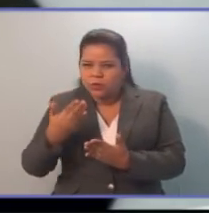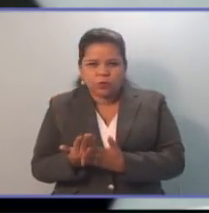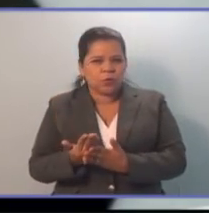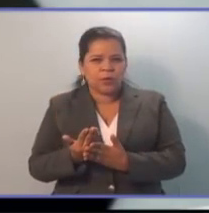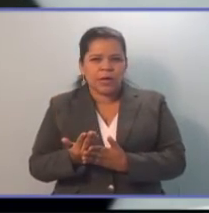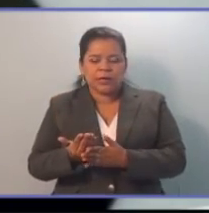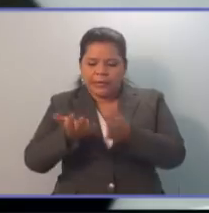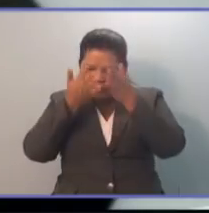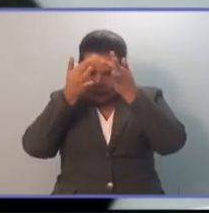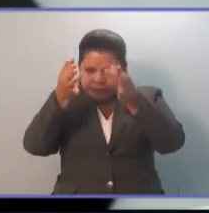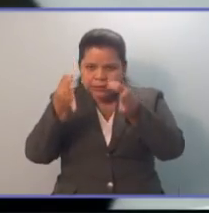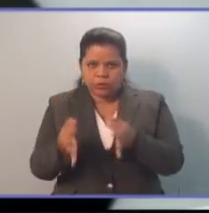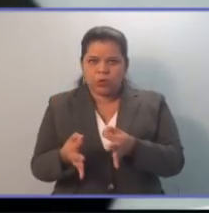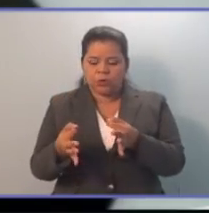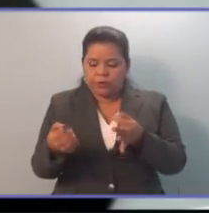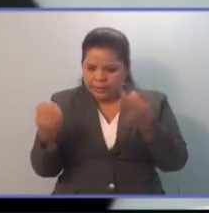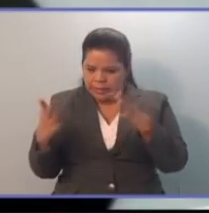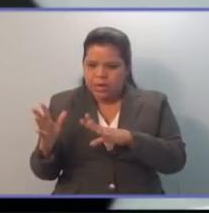pronunciadas por la